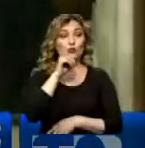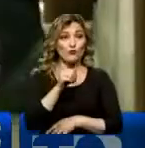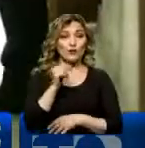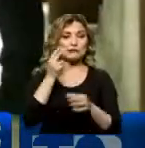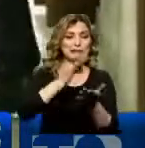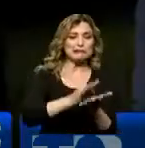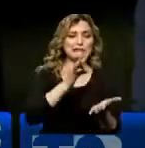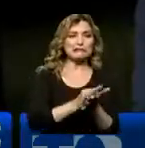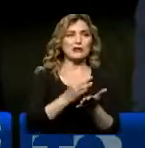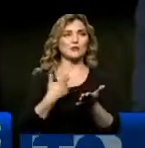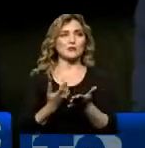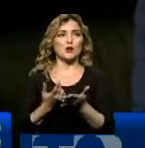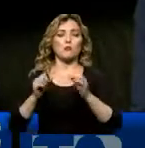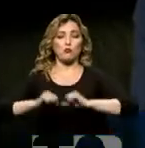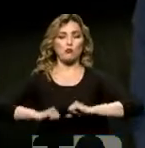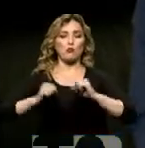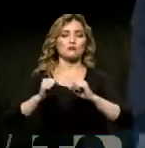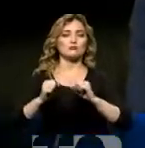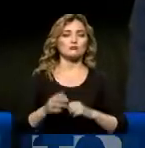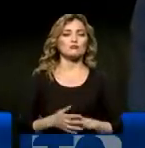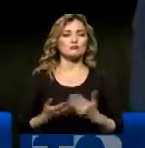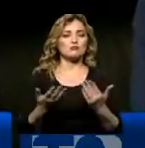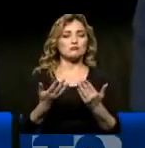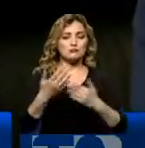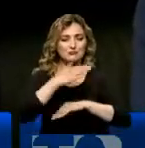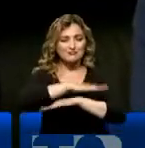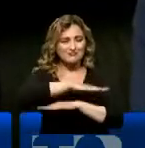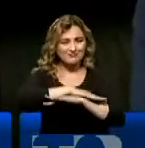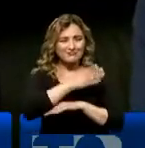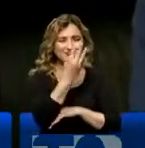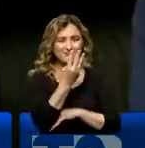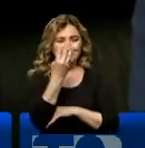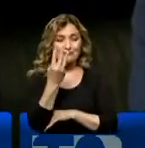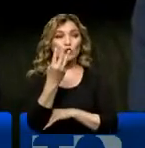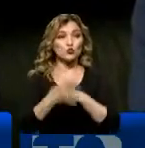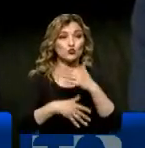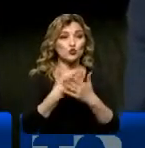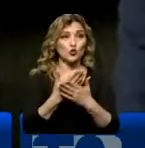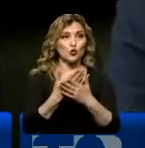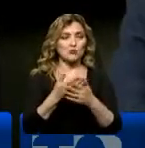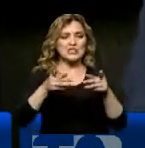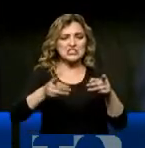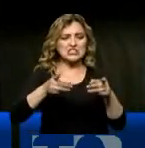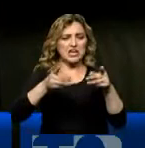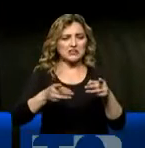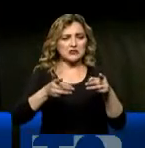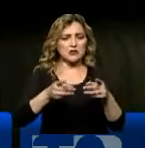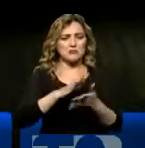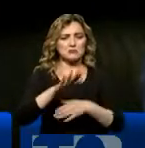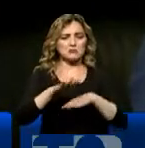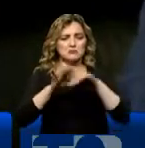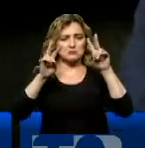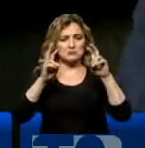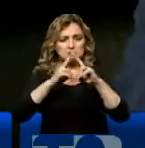pierdan las clases buena niños bajar información que tenga relación con las unidades didácticas e incluye tanto